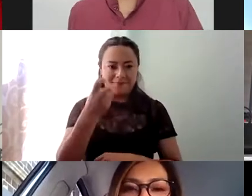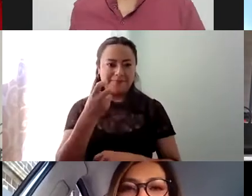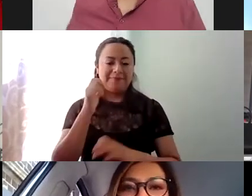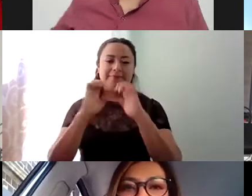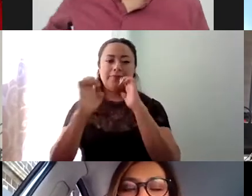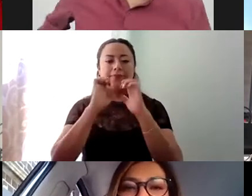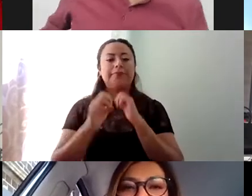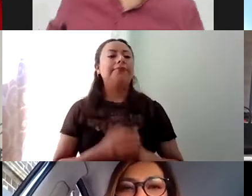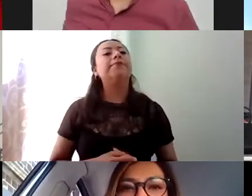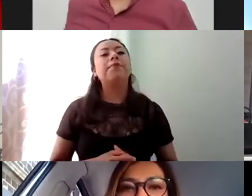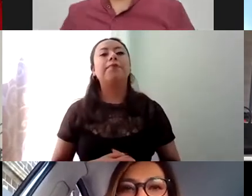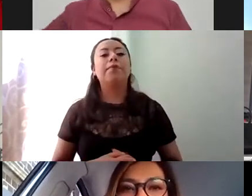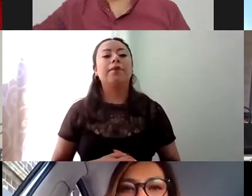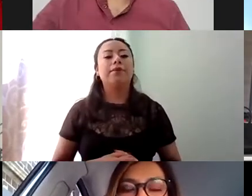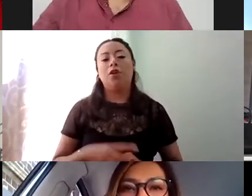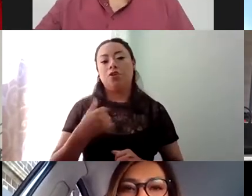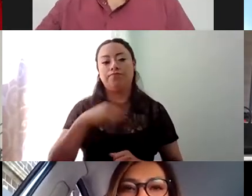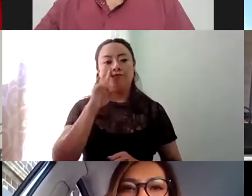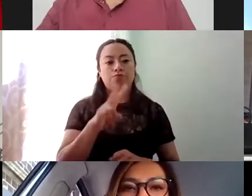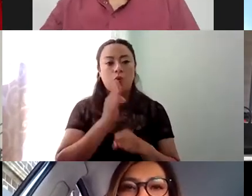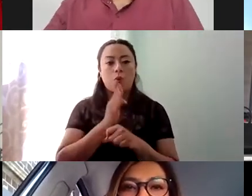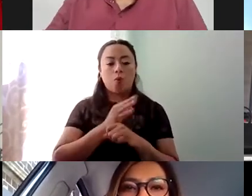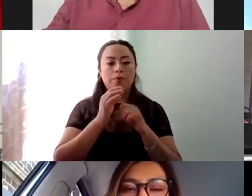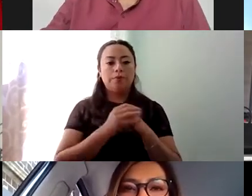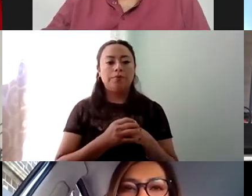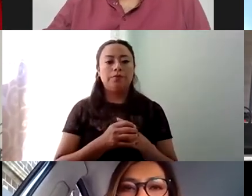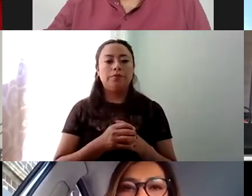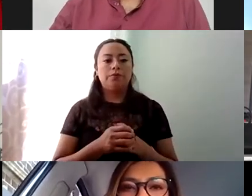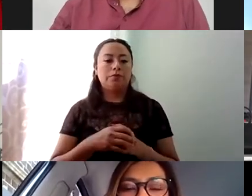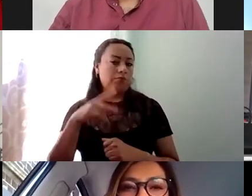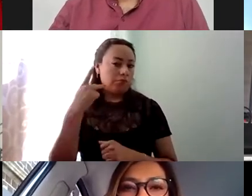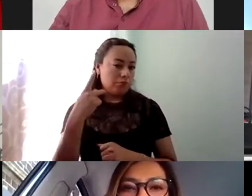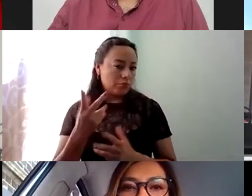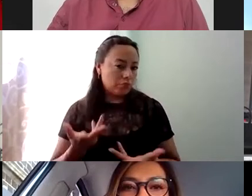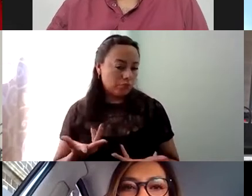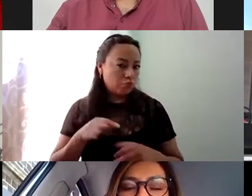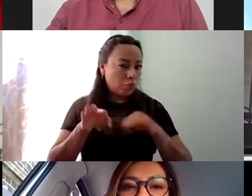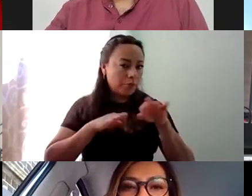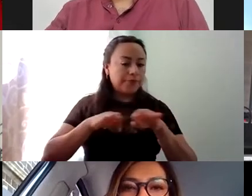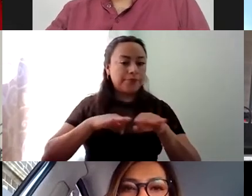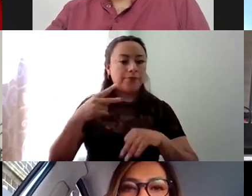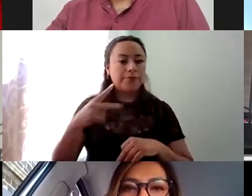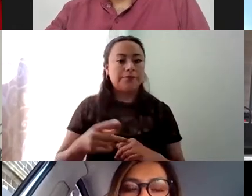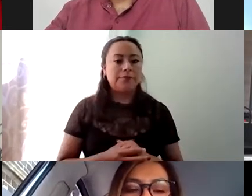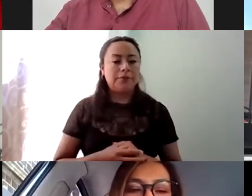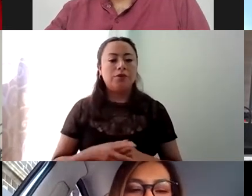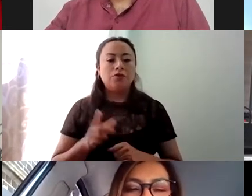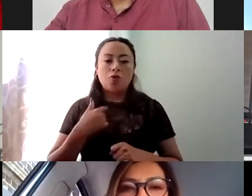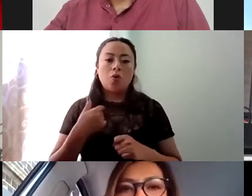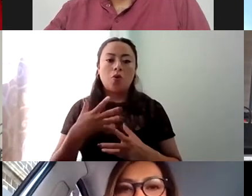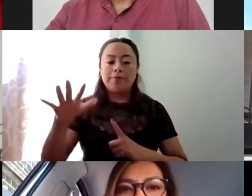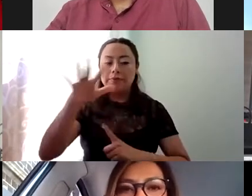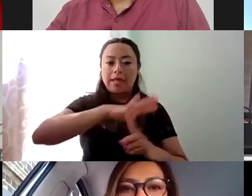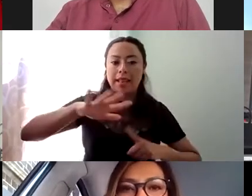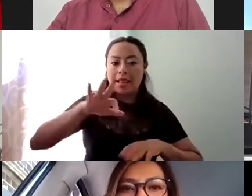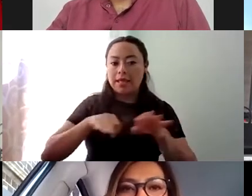entrevistas. Veo que, bueno, su rama, digamos, de trabajo ha sido el ámbito laboral. La perspectiva